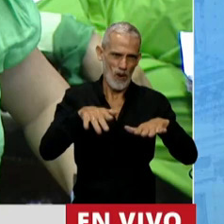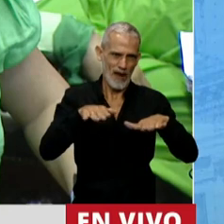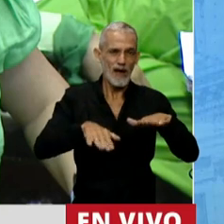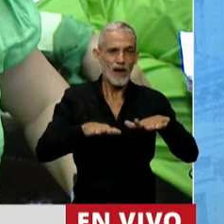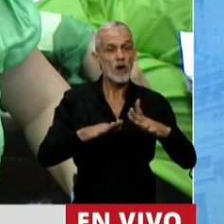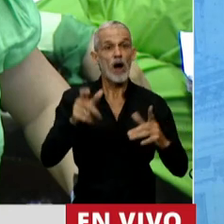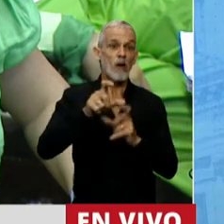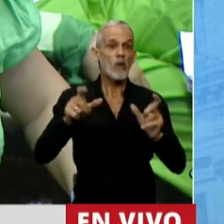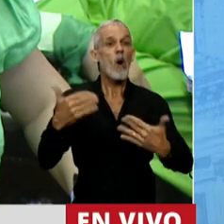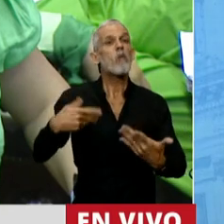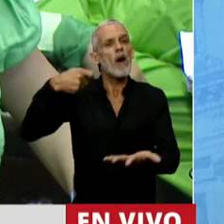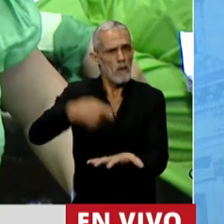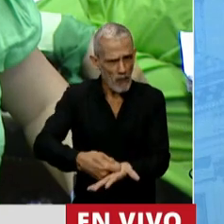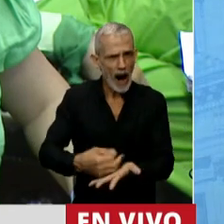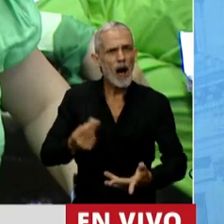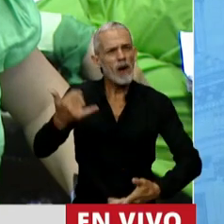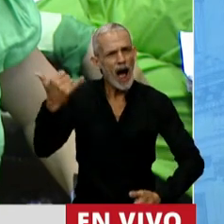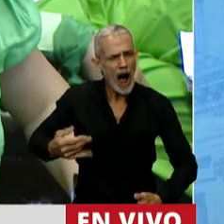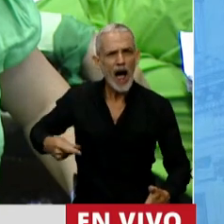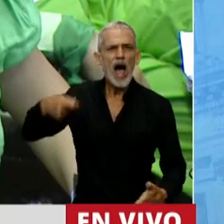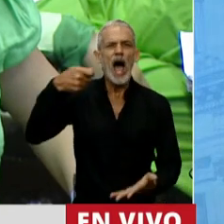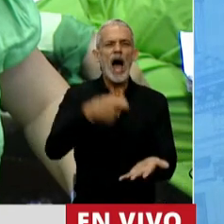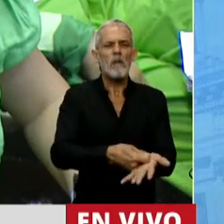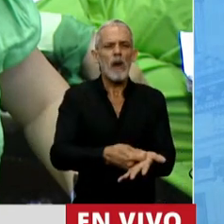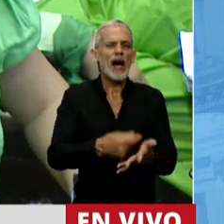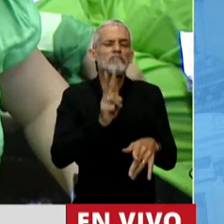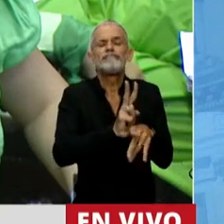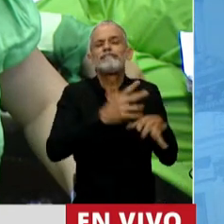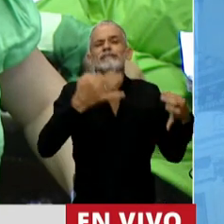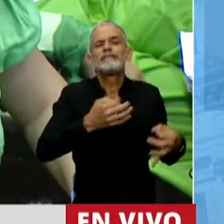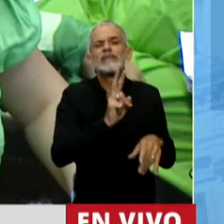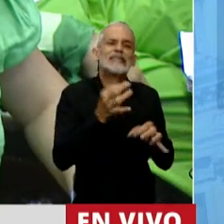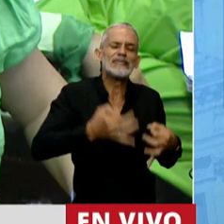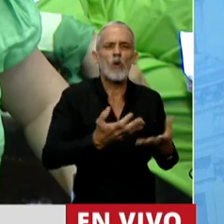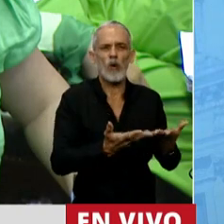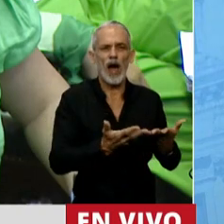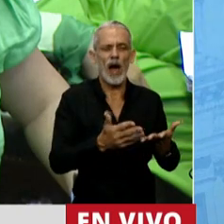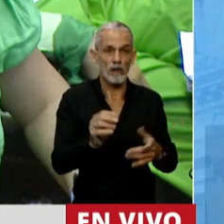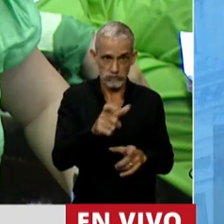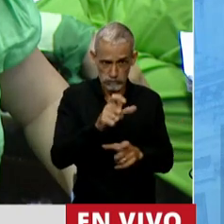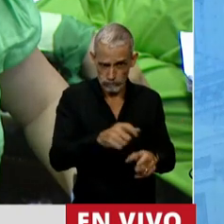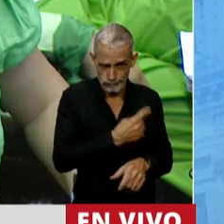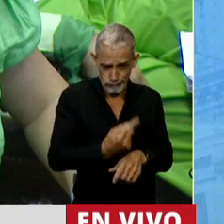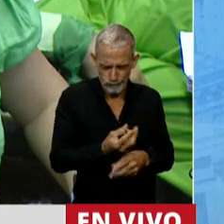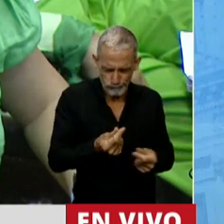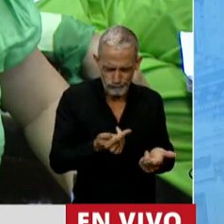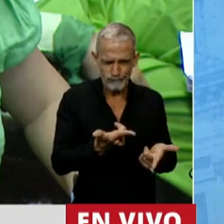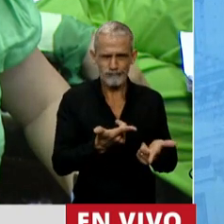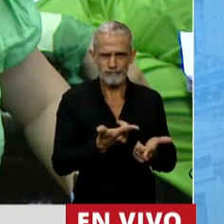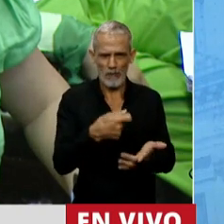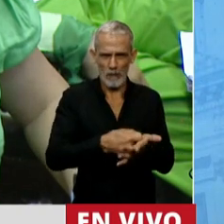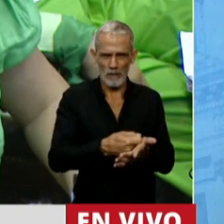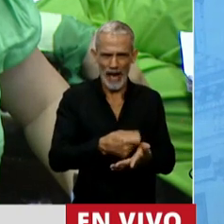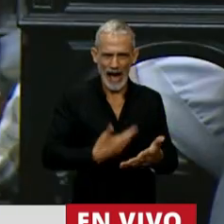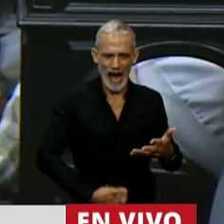pueden pagar un aborto lo hacen de manera segura, pero quienes no lo pueden pagar